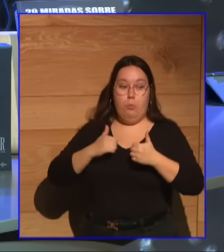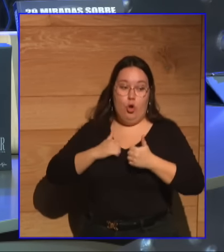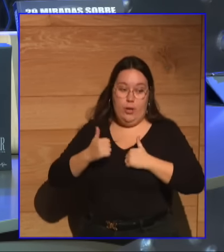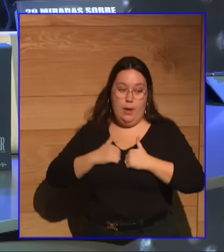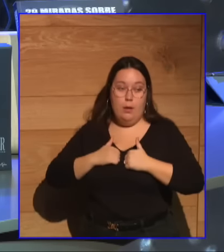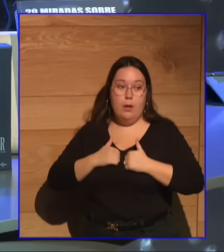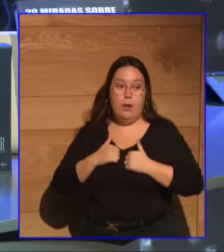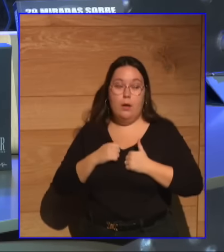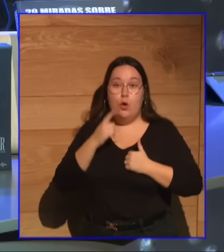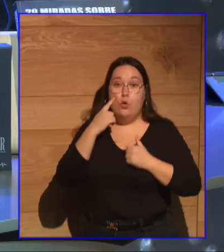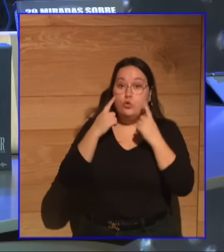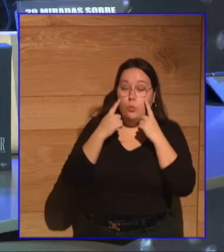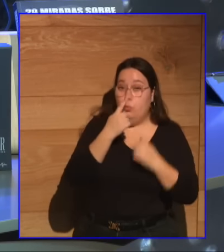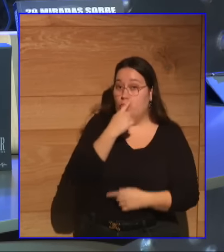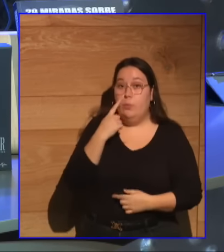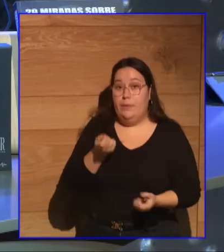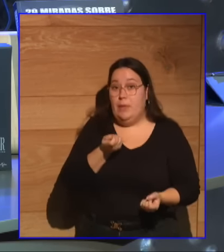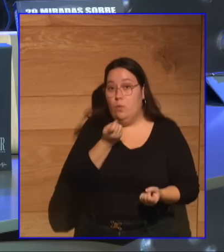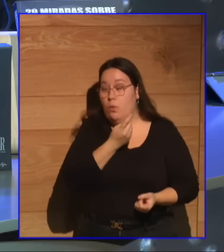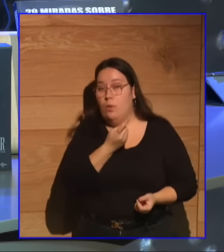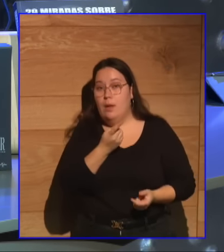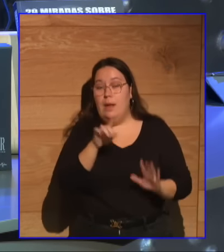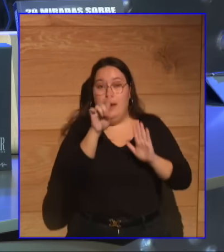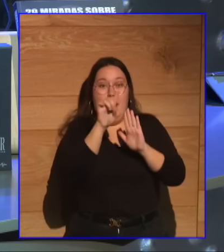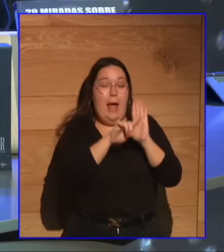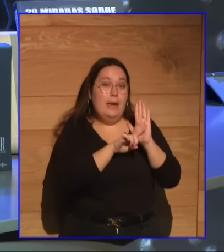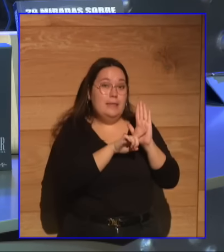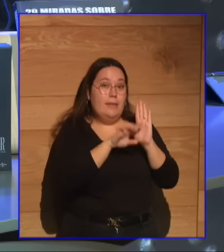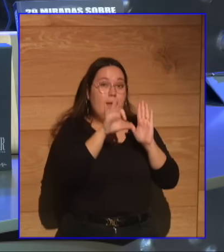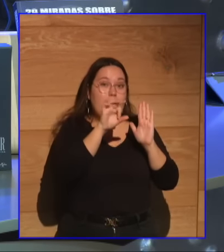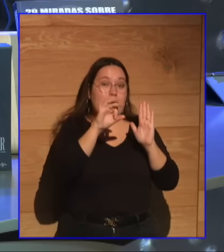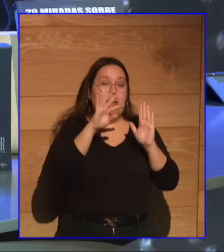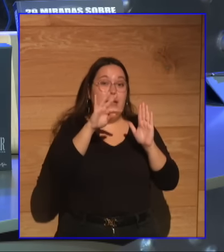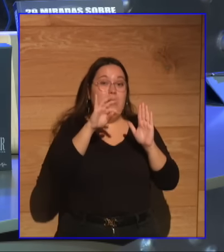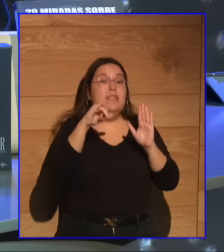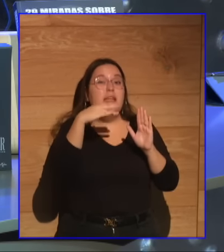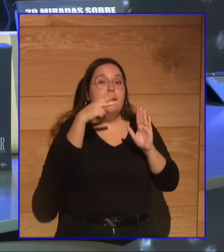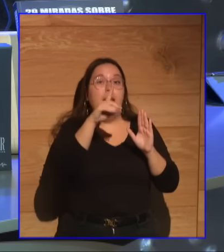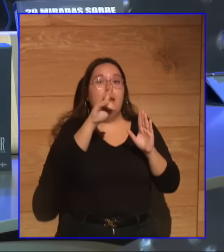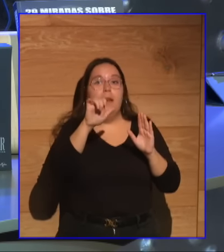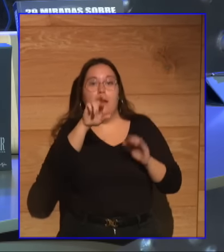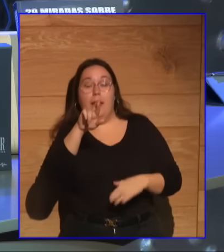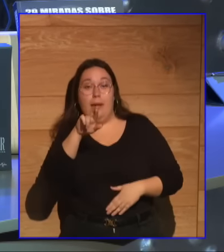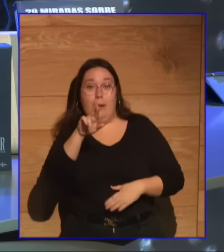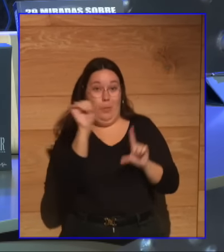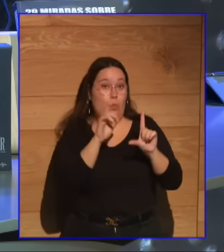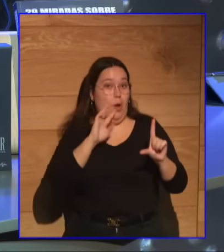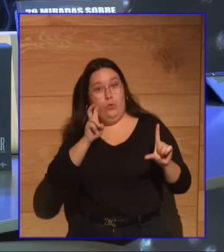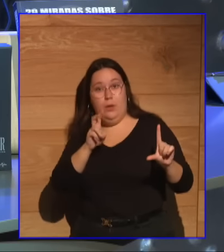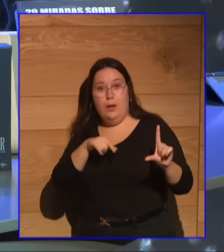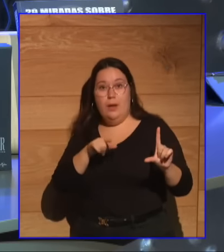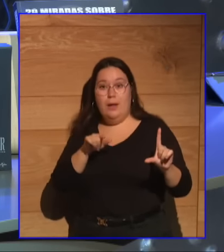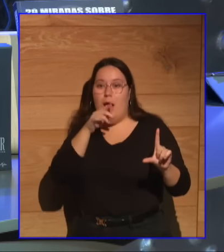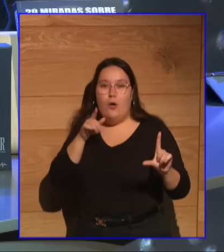supervisando, mientras está trabajando en la Lista de Schindler, la postproducción de los dinosaurios y aprobando los efectos cuando él